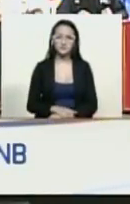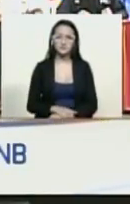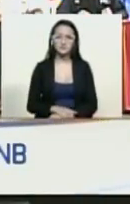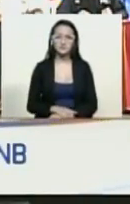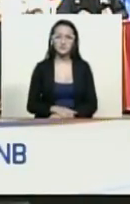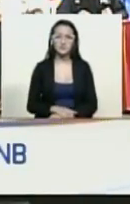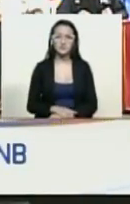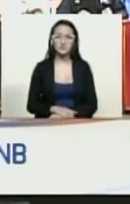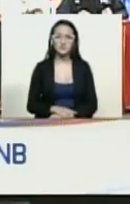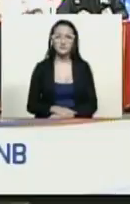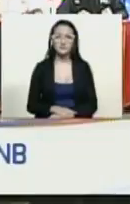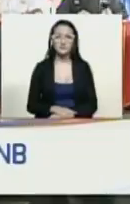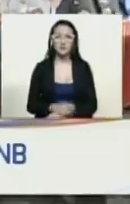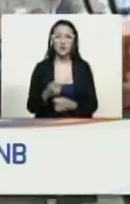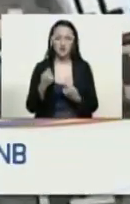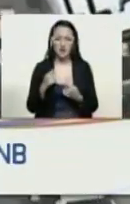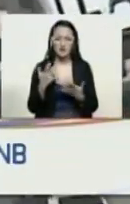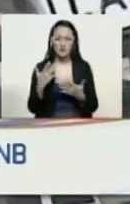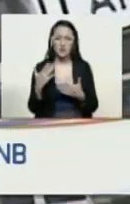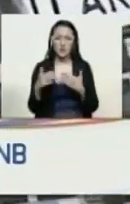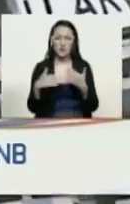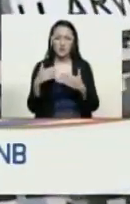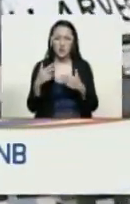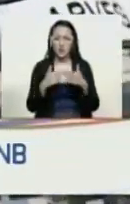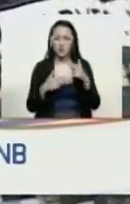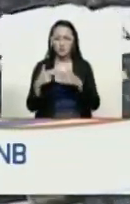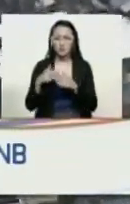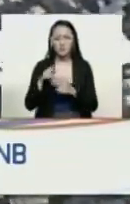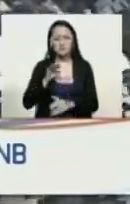y trato de estar a la altura de la construcción de ese futuro.